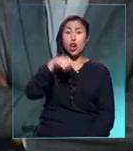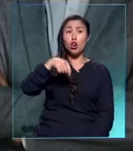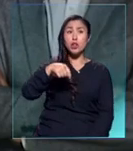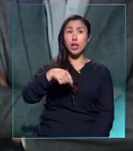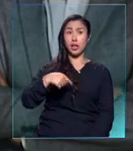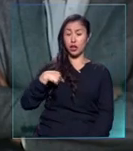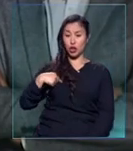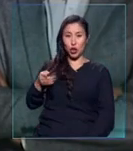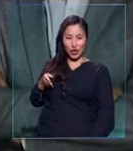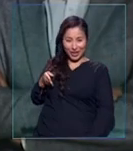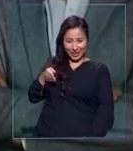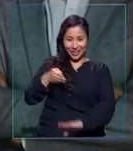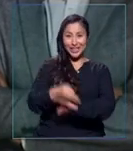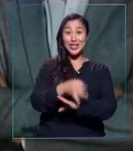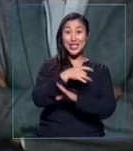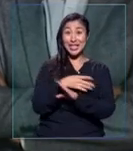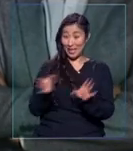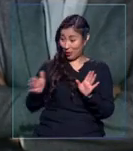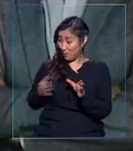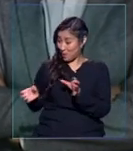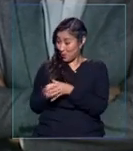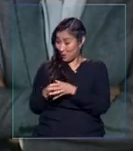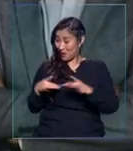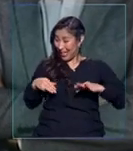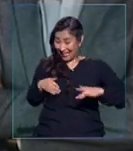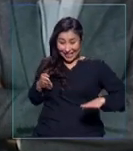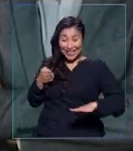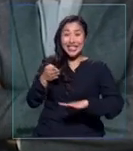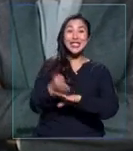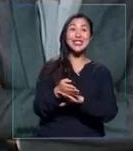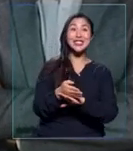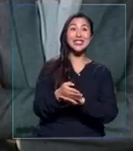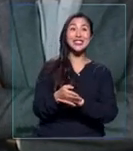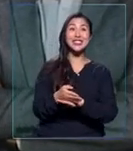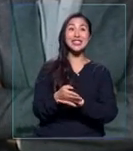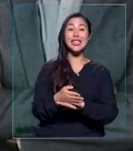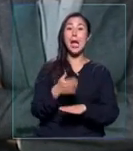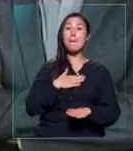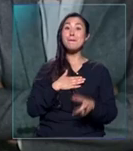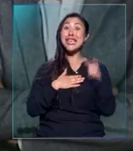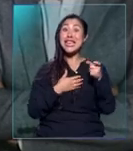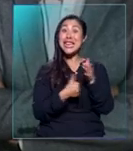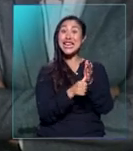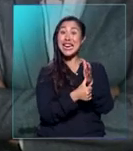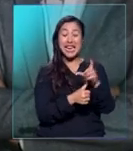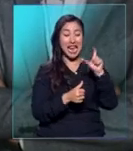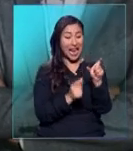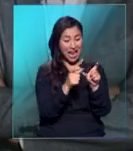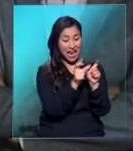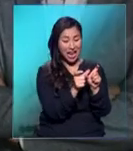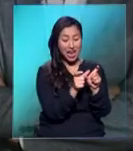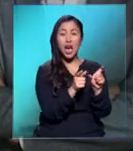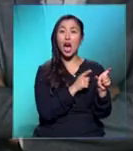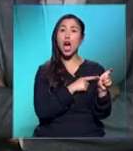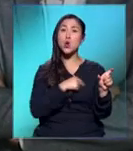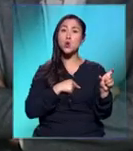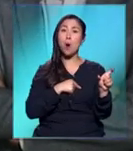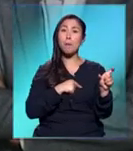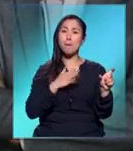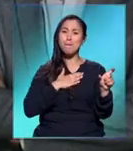yo regreso con el equipo feliz, en mi carnet hay un nombre que no